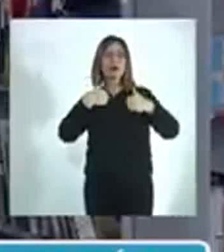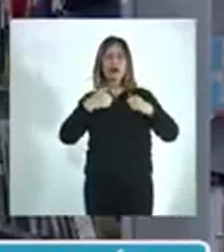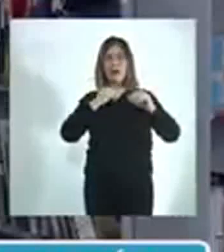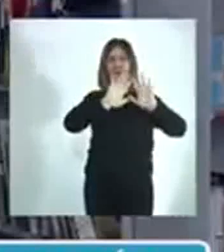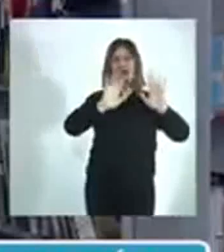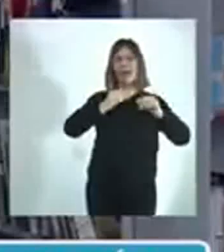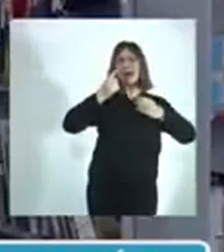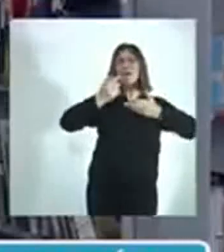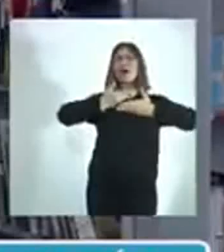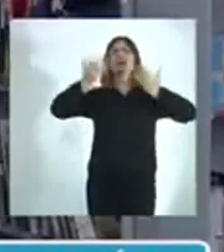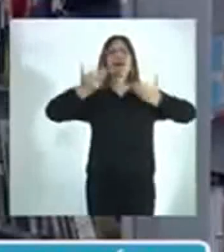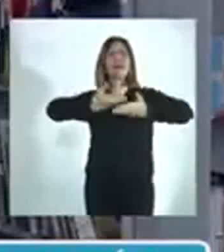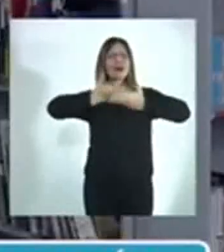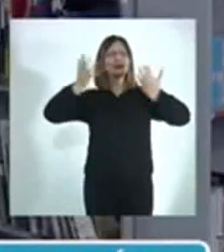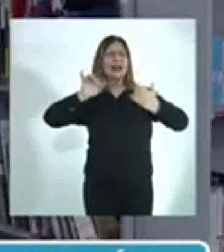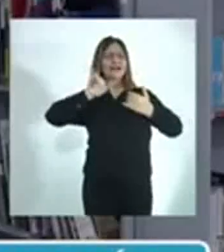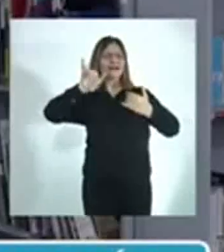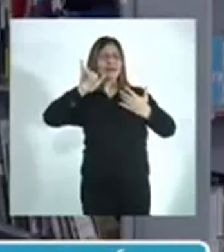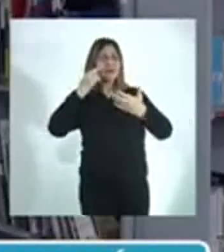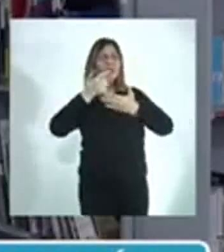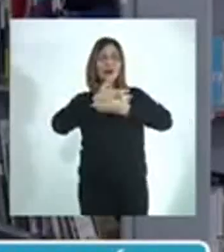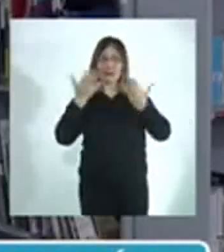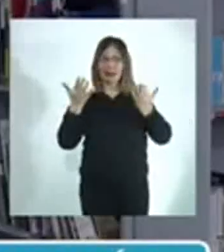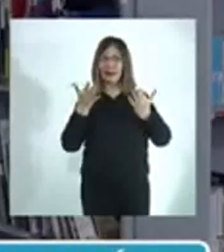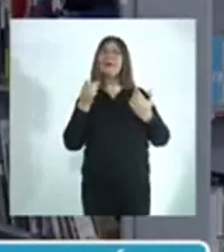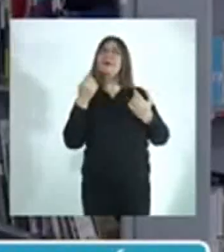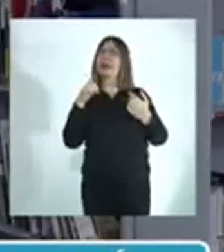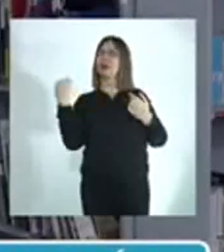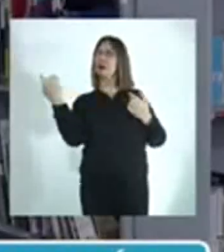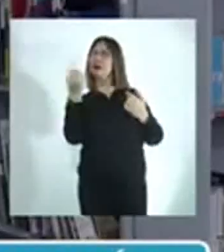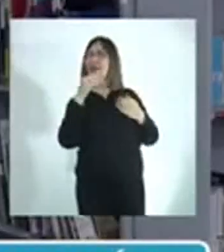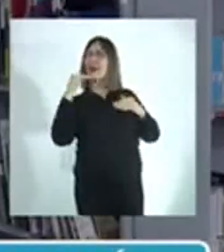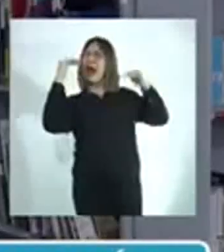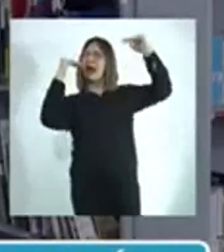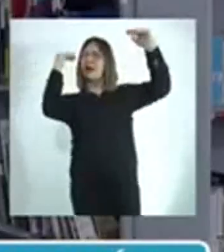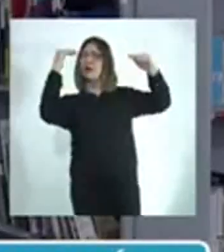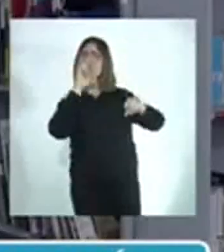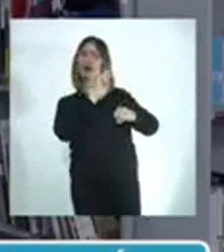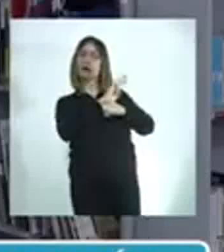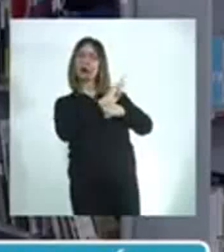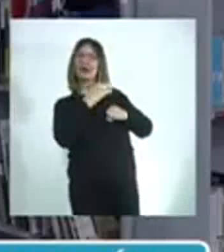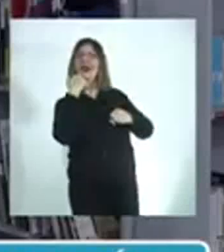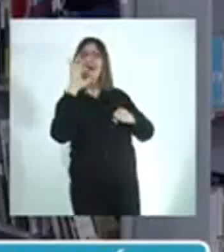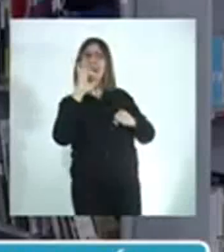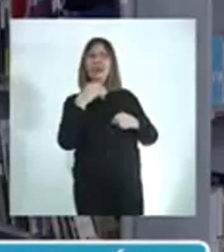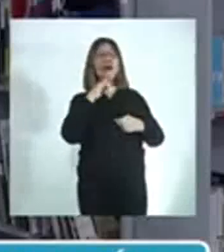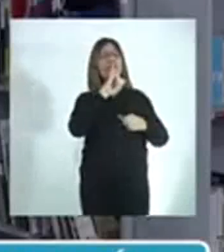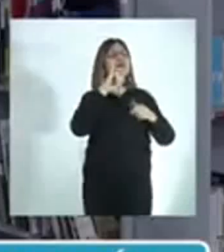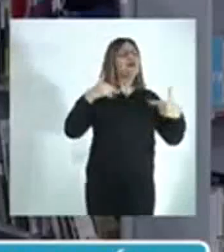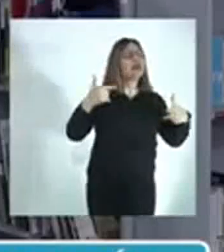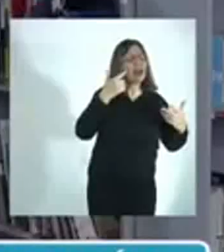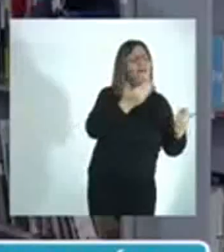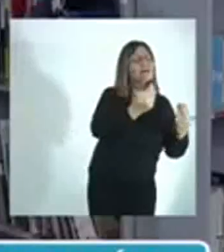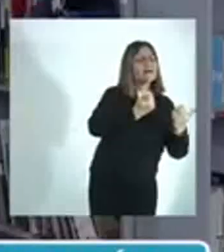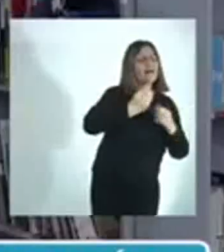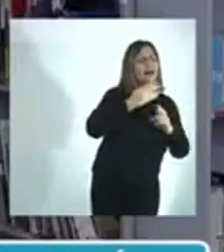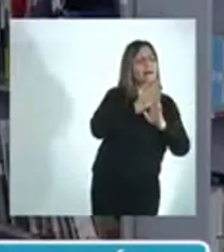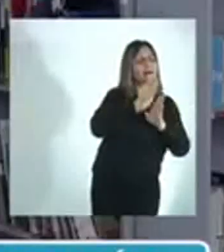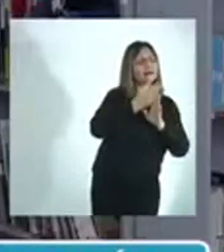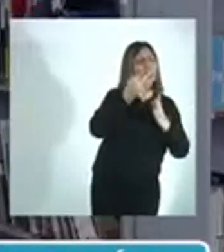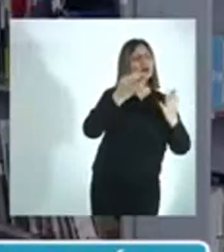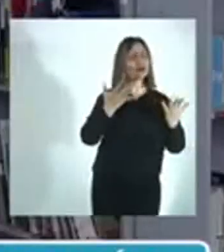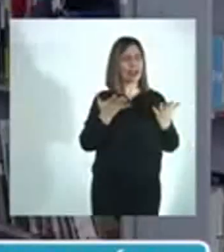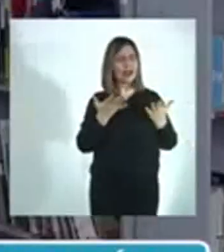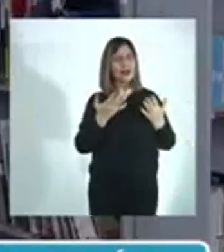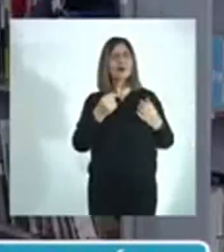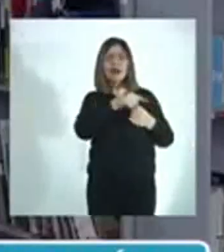pero siempre con el resguardo de la familia, con el cuidado de los mayores, de los responsables, de los tutores, porque también está la